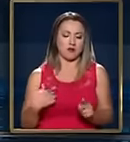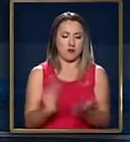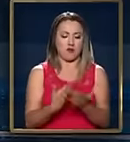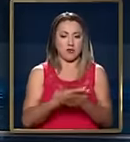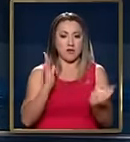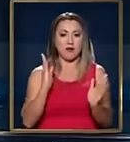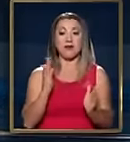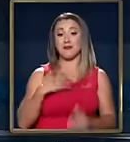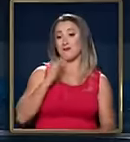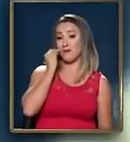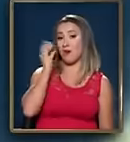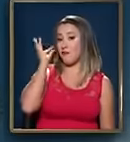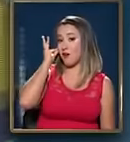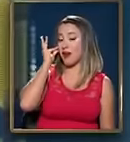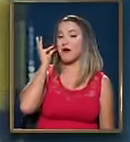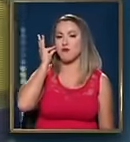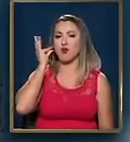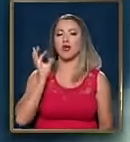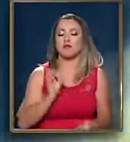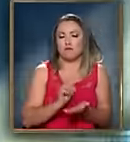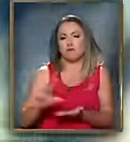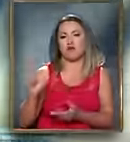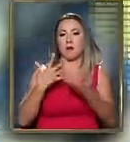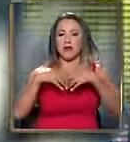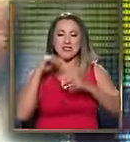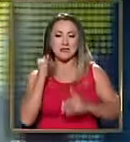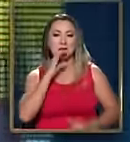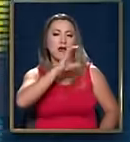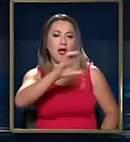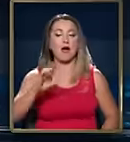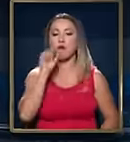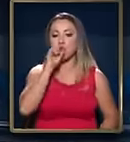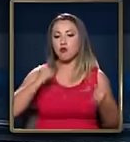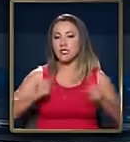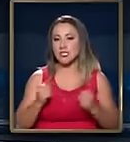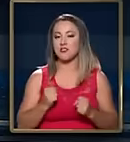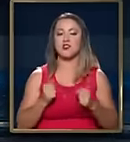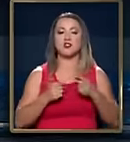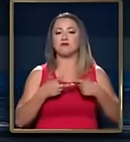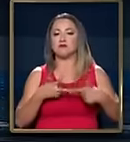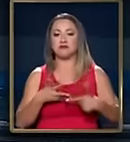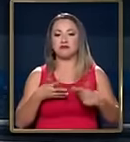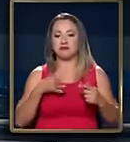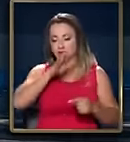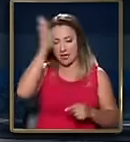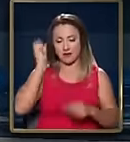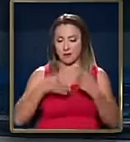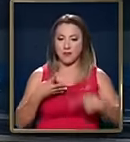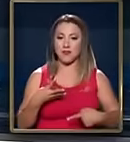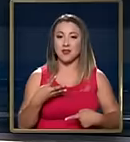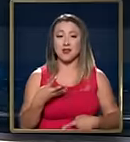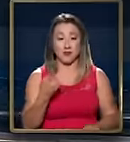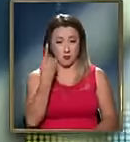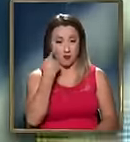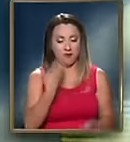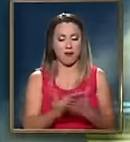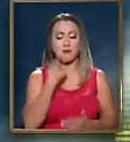Oye, mi abuela, mujer emprendedora, siempre en el campo con los pollitos, las aves, las gallinas. En una ocasión, mira lo que